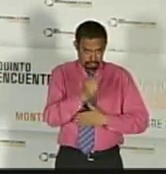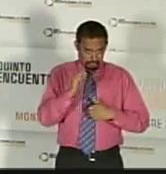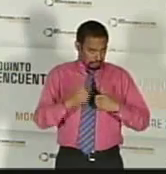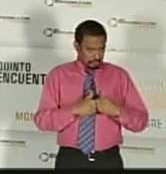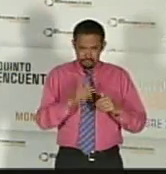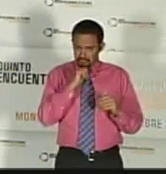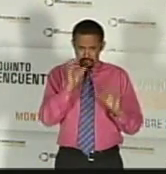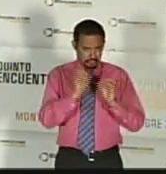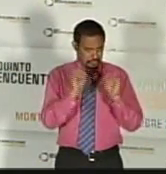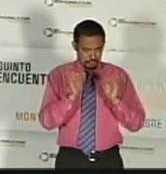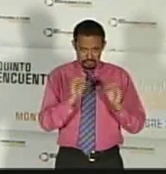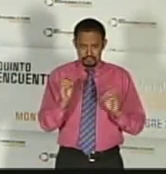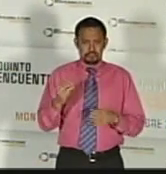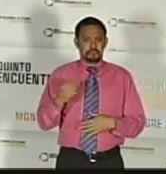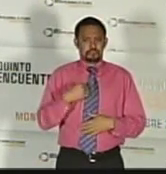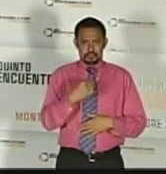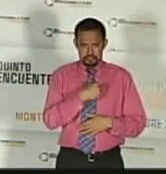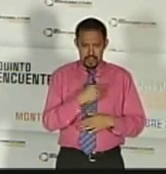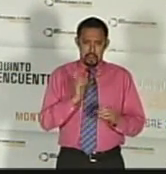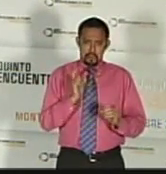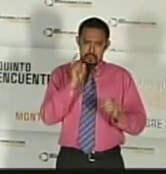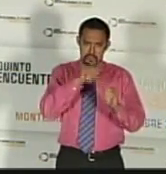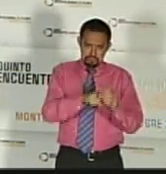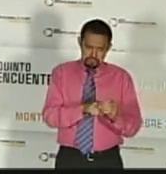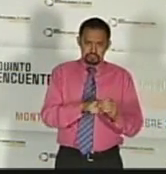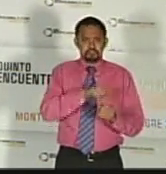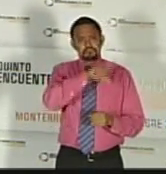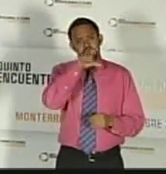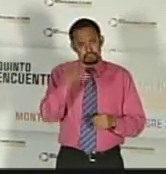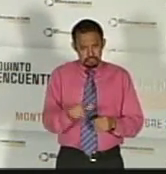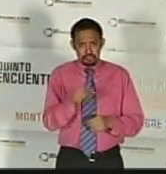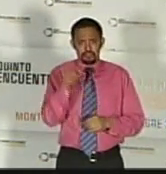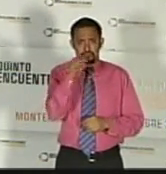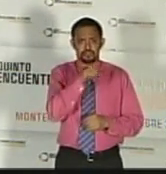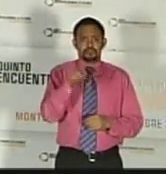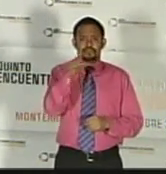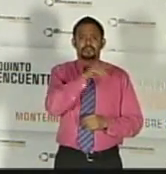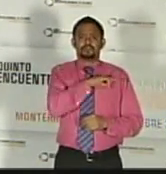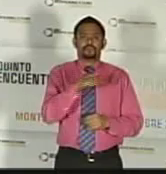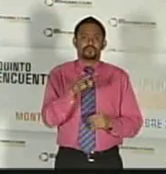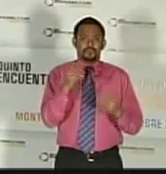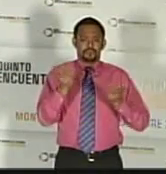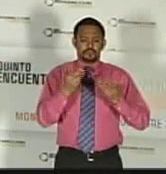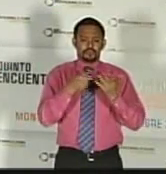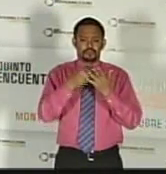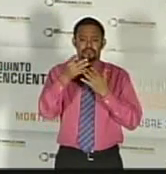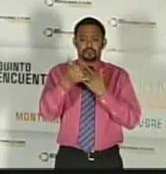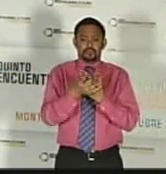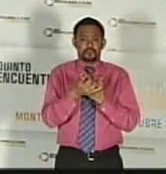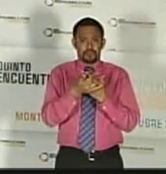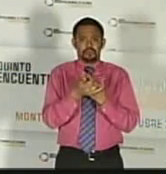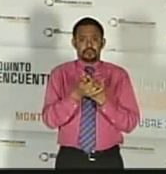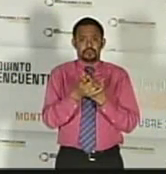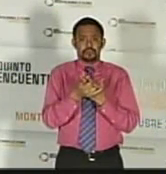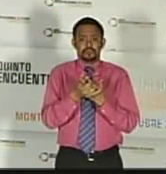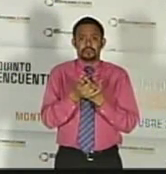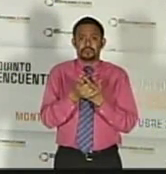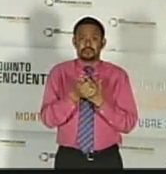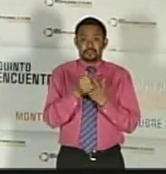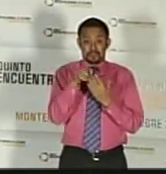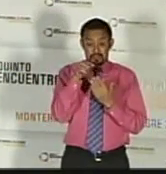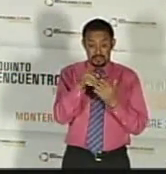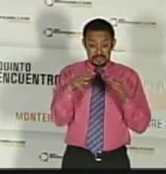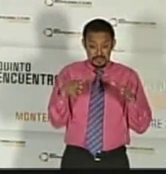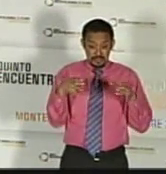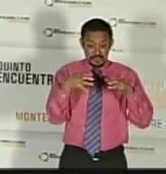hacen miembros de la comunidad evolucionaria y luego pueden colocar sus proyectos en el